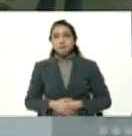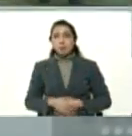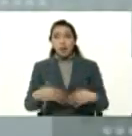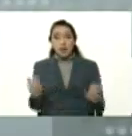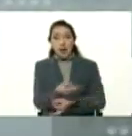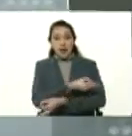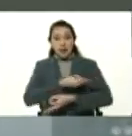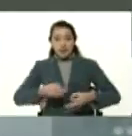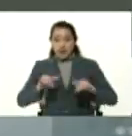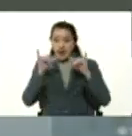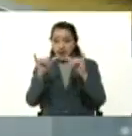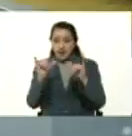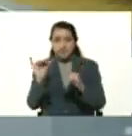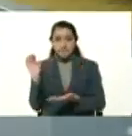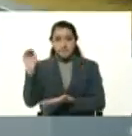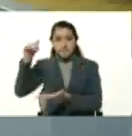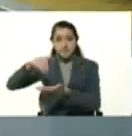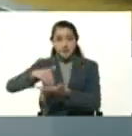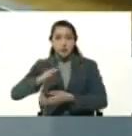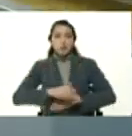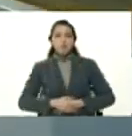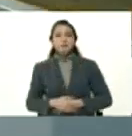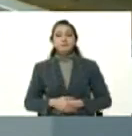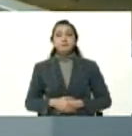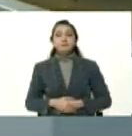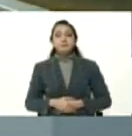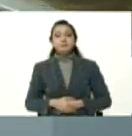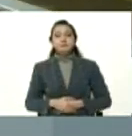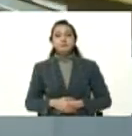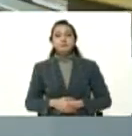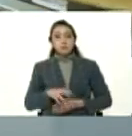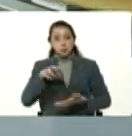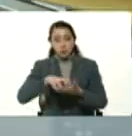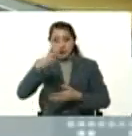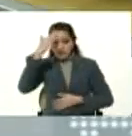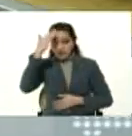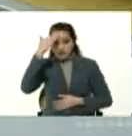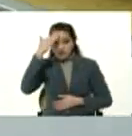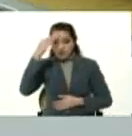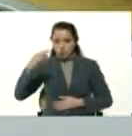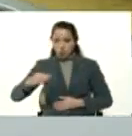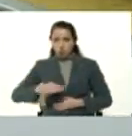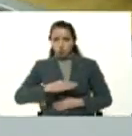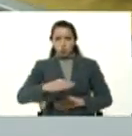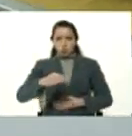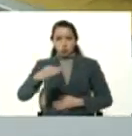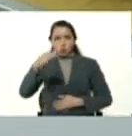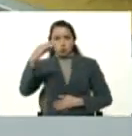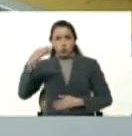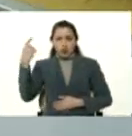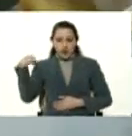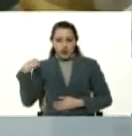Excelente, ahí mismo en la Victoria. Estado Aragua, ustedes ven el espíritu que tiene